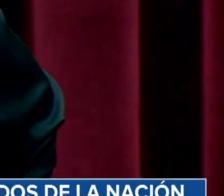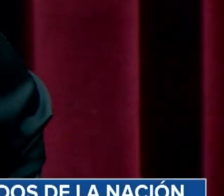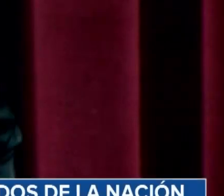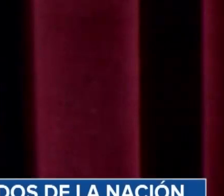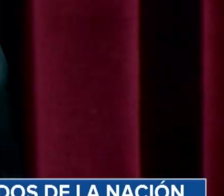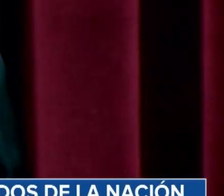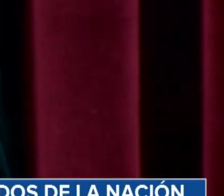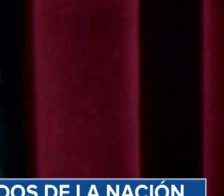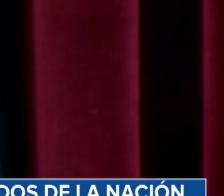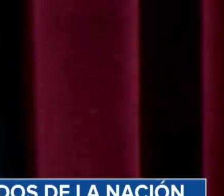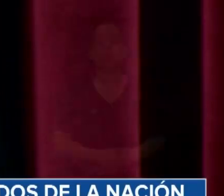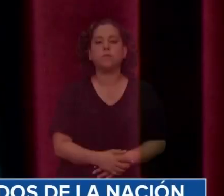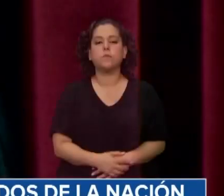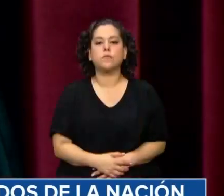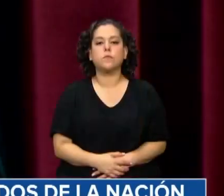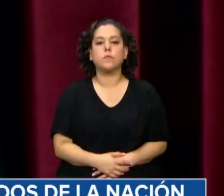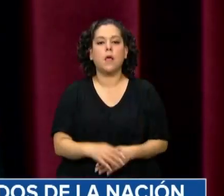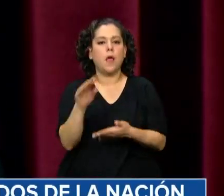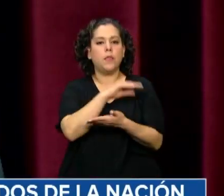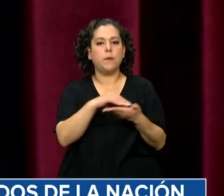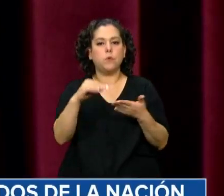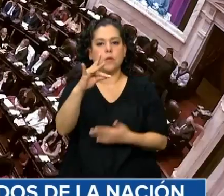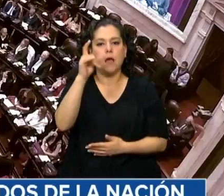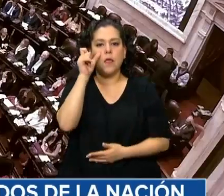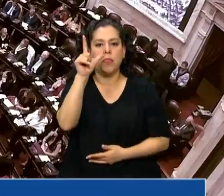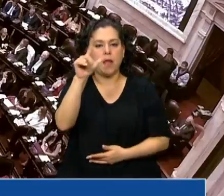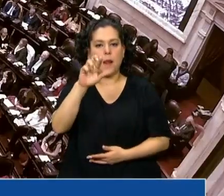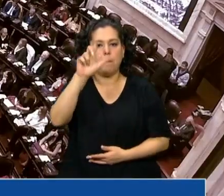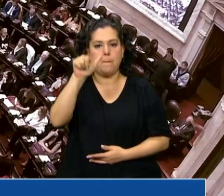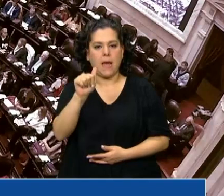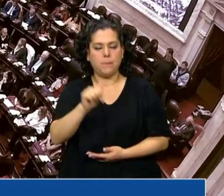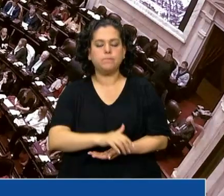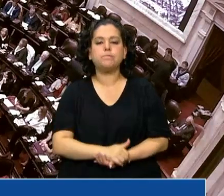Uso de la palabra la diputada Romina del Pla.